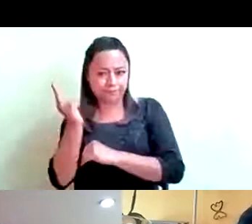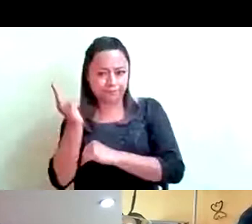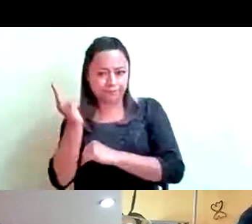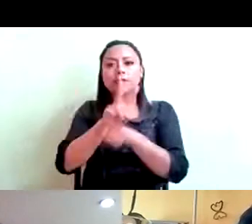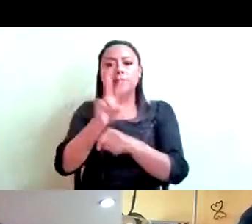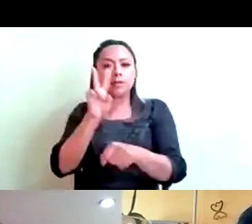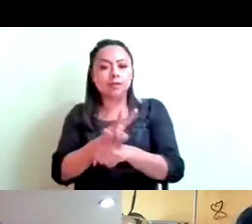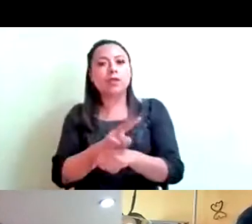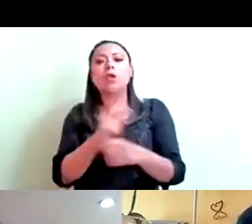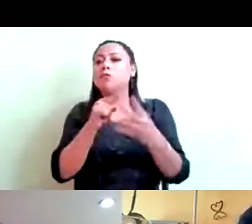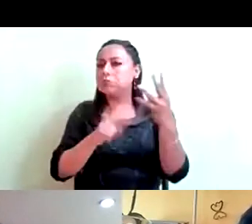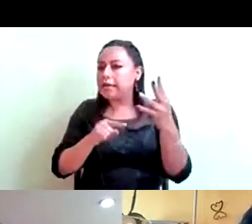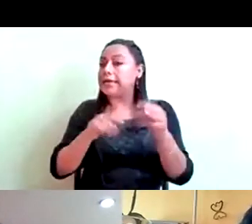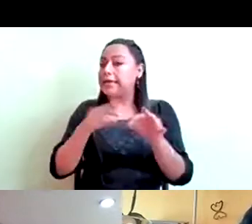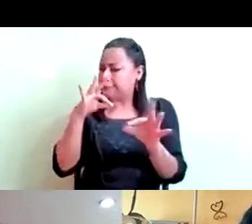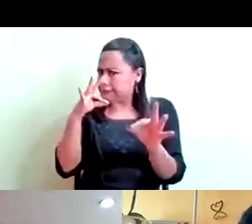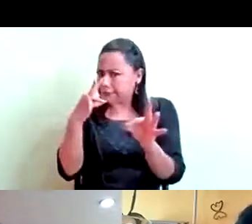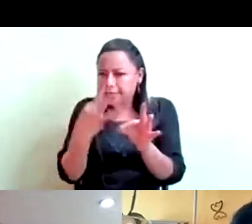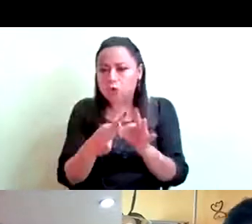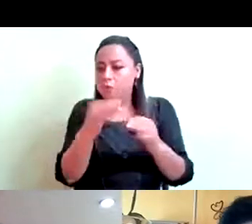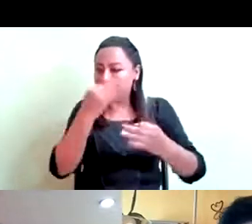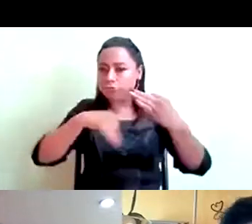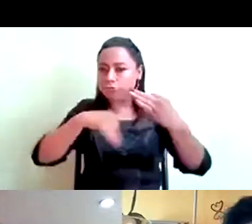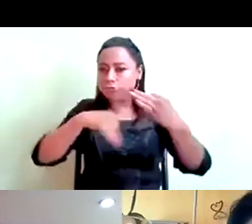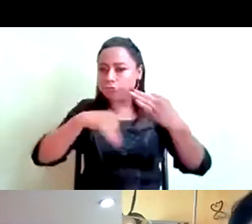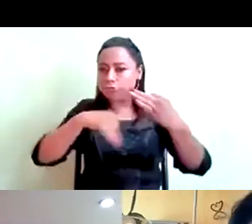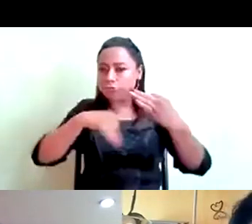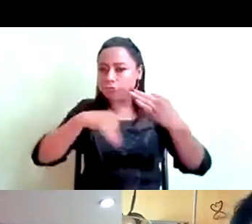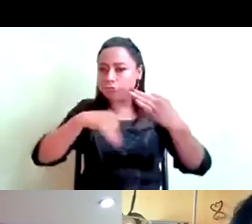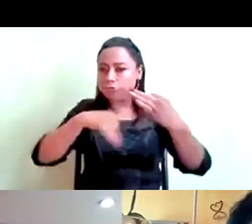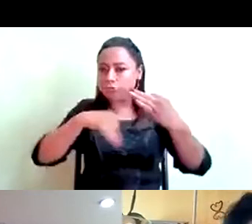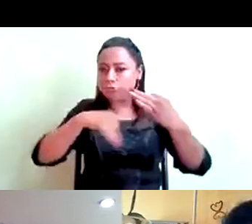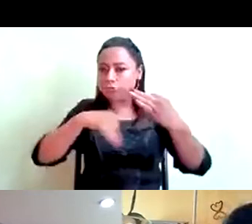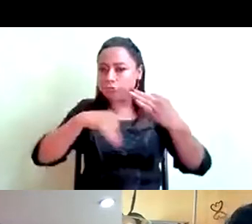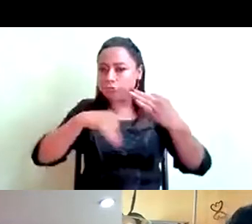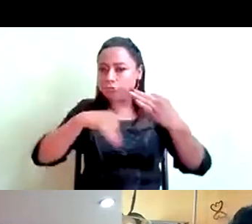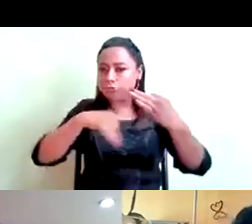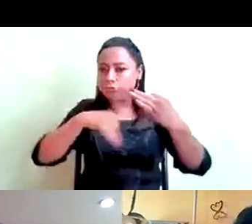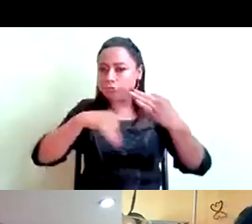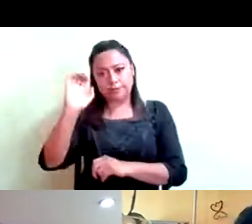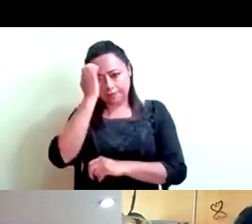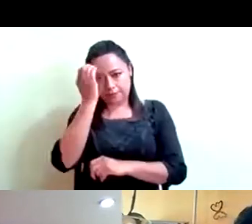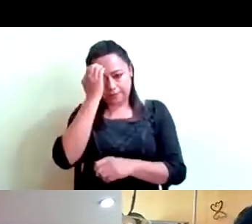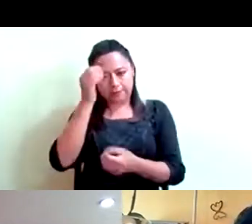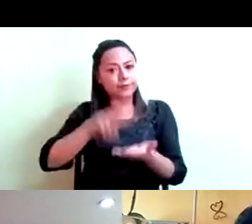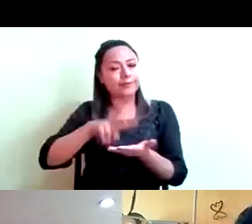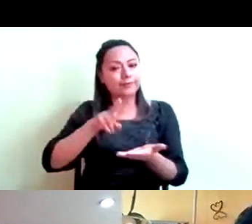de las disposiciones en materia de reconocimiento de validez oficial de estudios